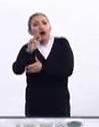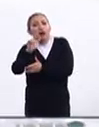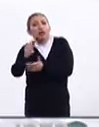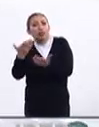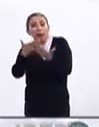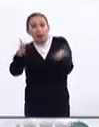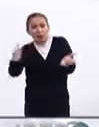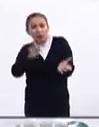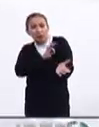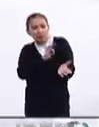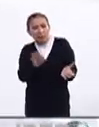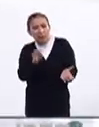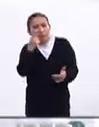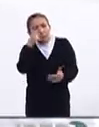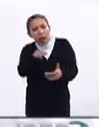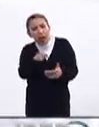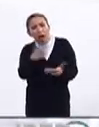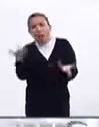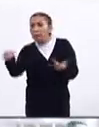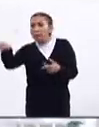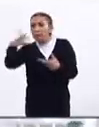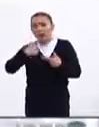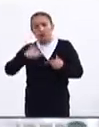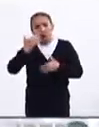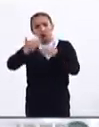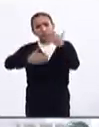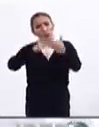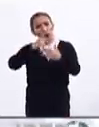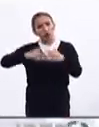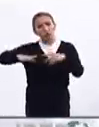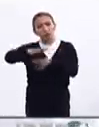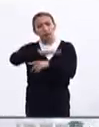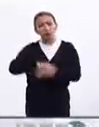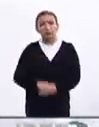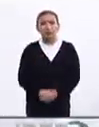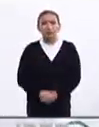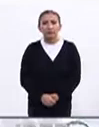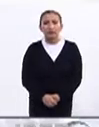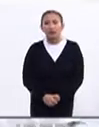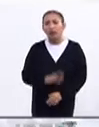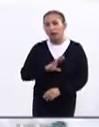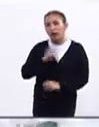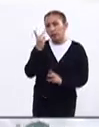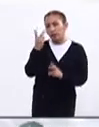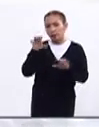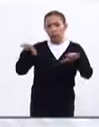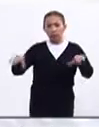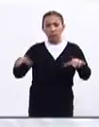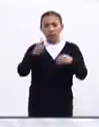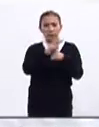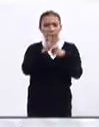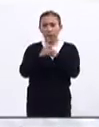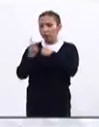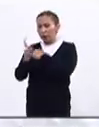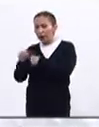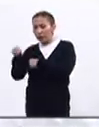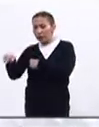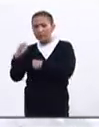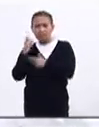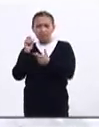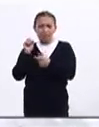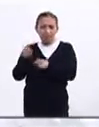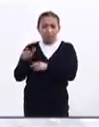justamente abrir las posibilidades para que el ciudadano se desarrolle en mejores condiciones. Claro, quizá hay 2 países que están en